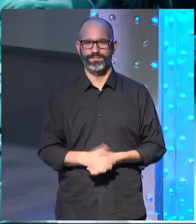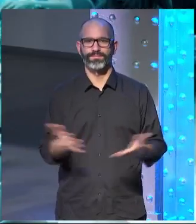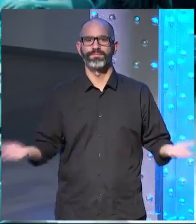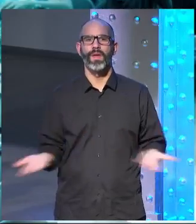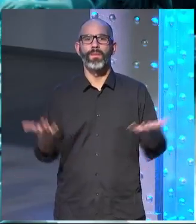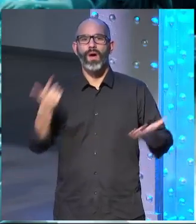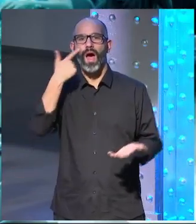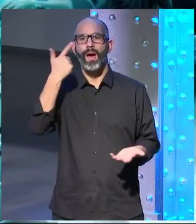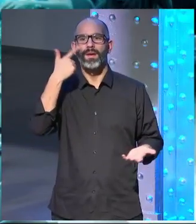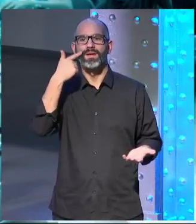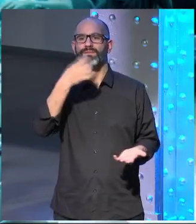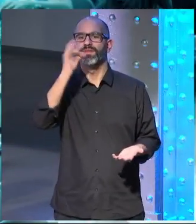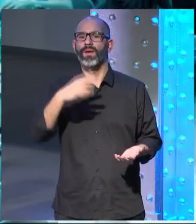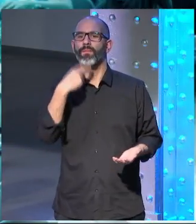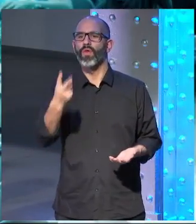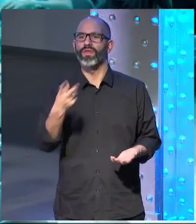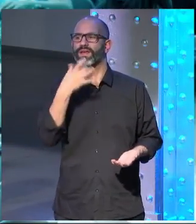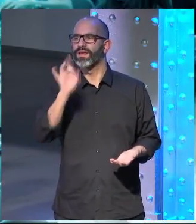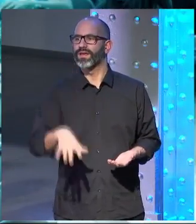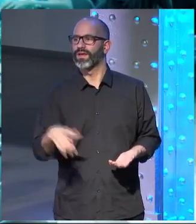Venga, sí, voz alzada.